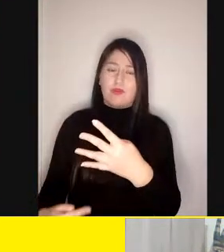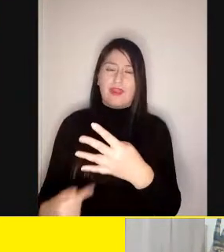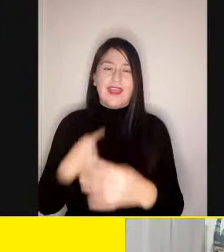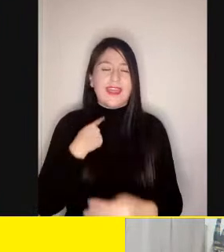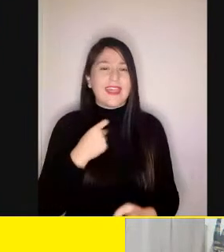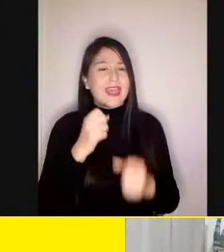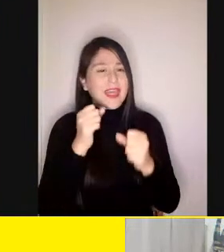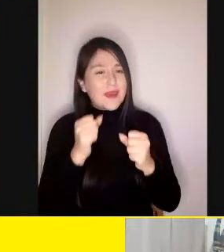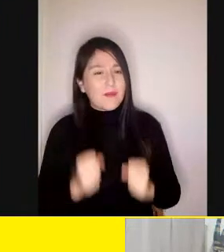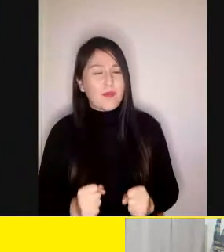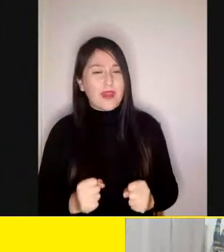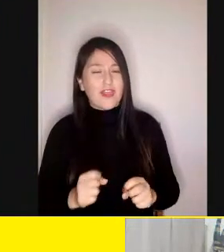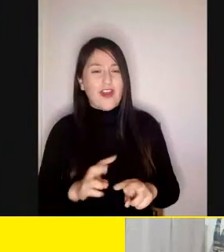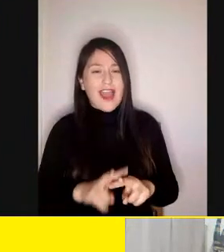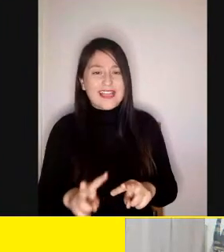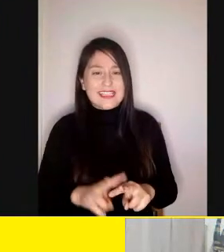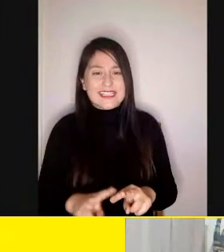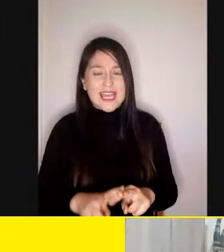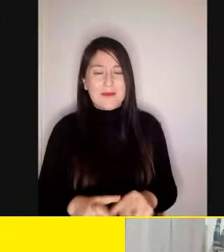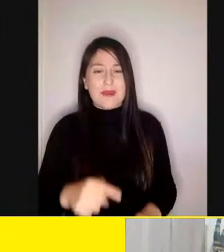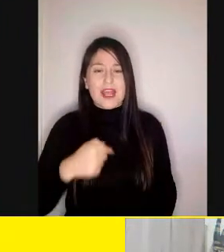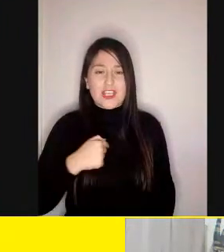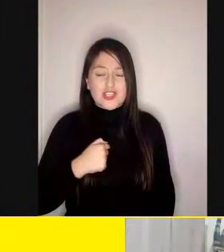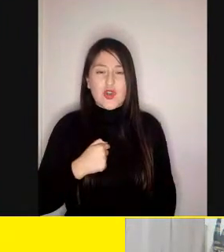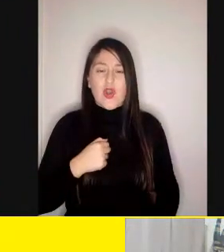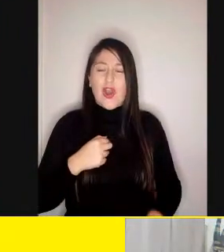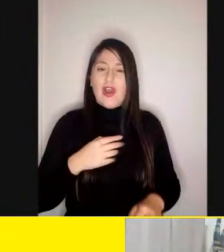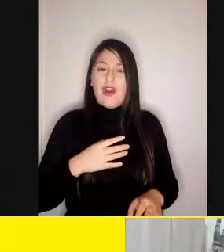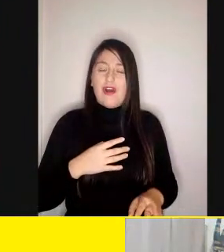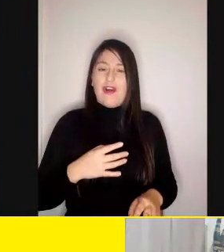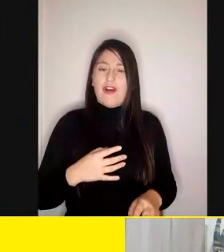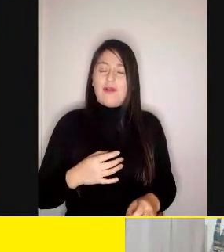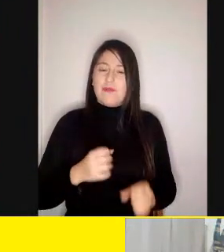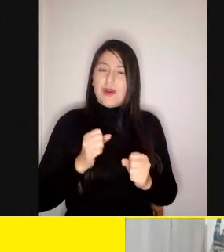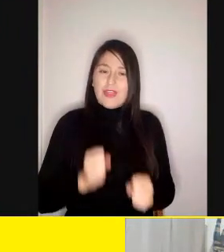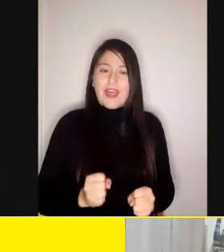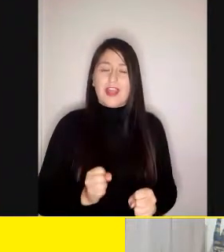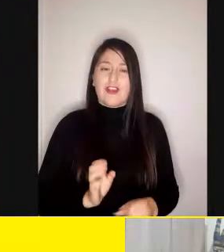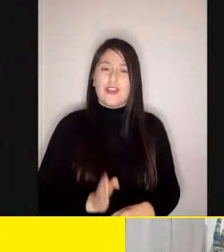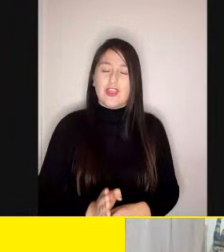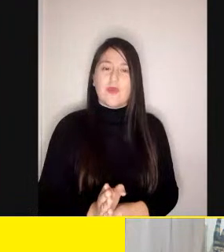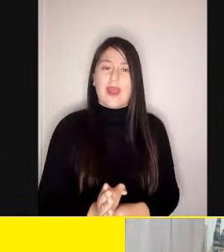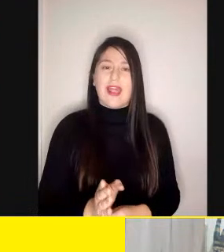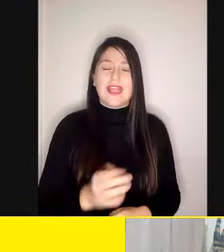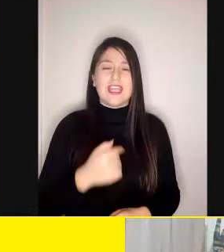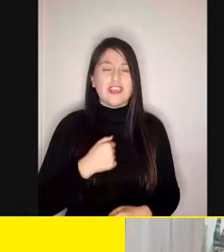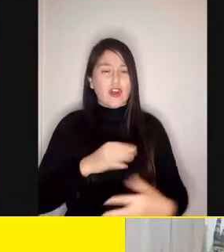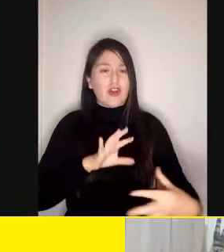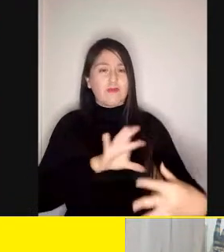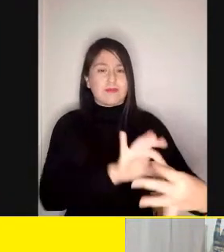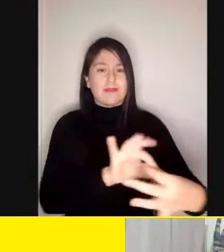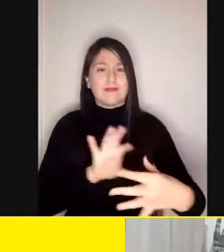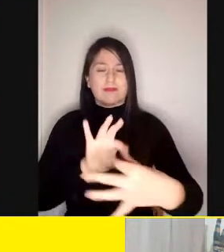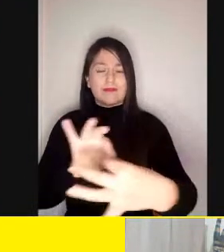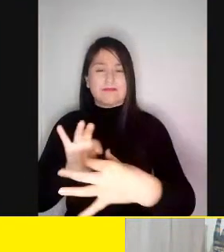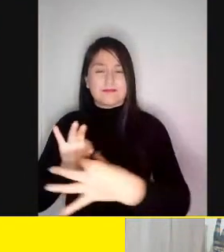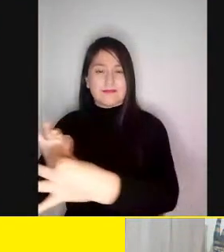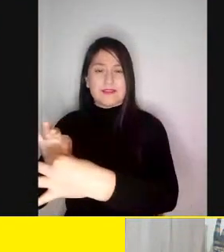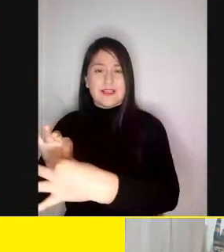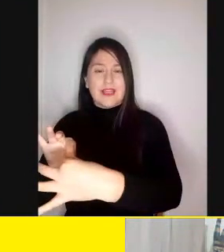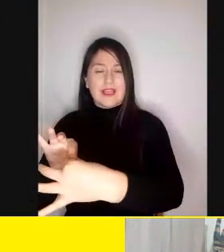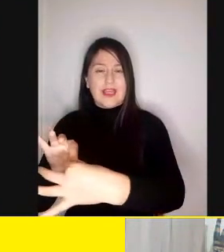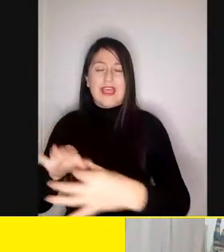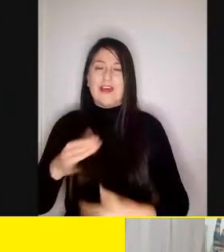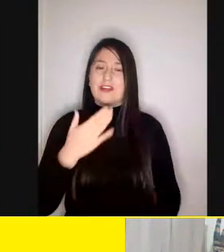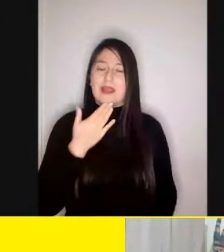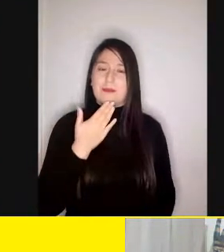seguir siendo alguien en esto, tejiendo en esos lazos, ¿no? Y siguiendo un combate, ¿no? Un combate que